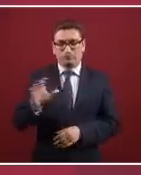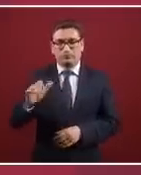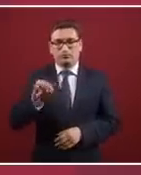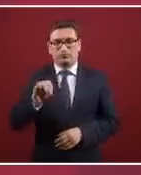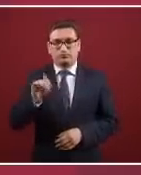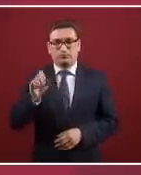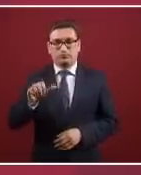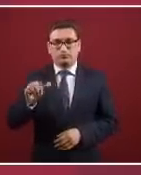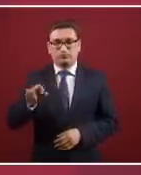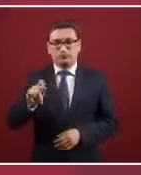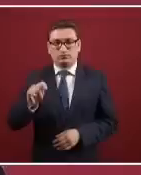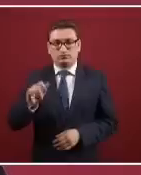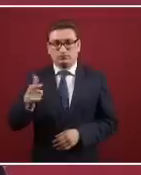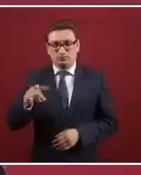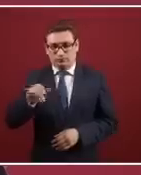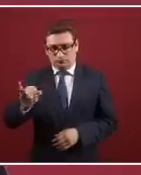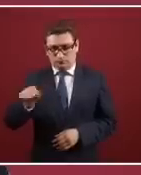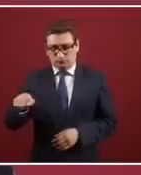Aristegui.